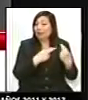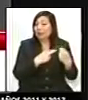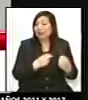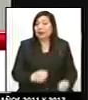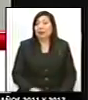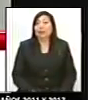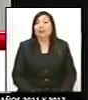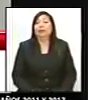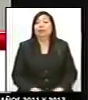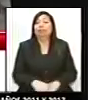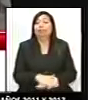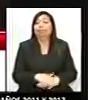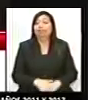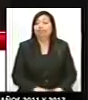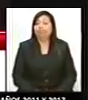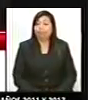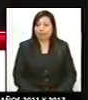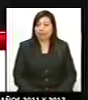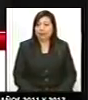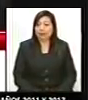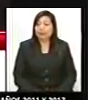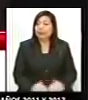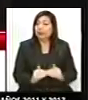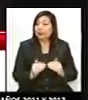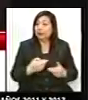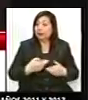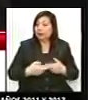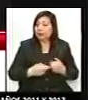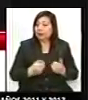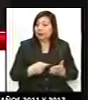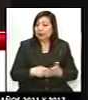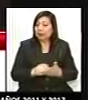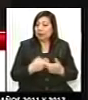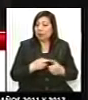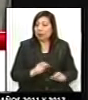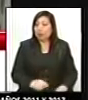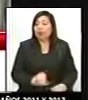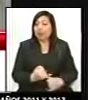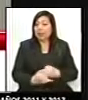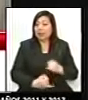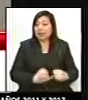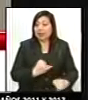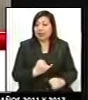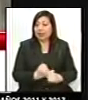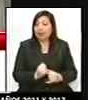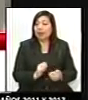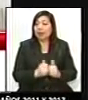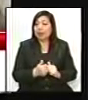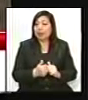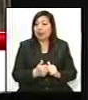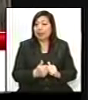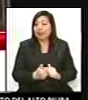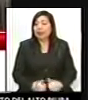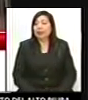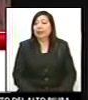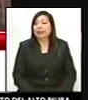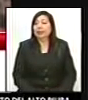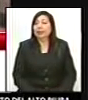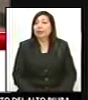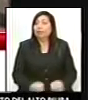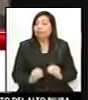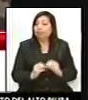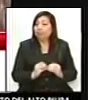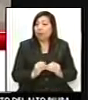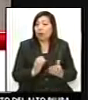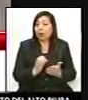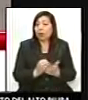responsabilidad administrativa. En el marco del proceso de licitación pública internacional, se modificó indebidamente la estructura de